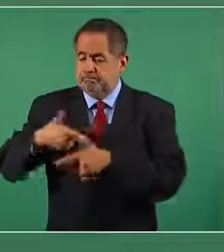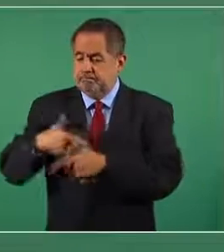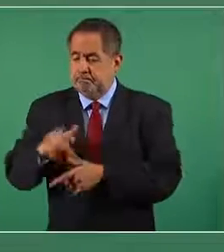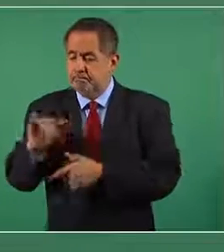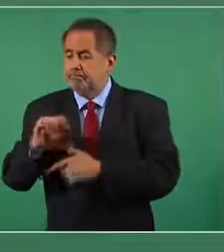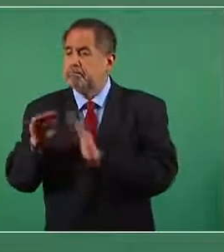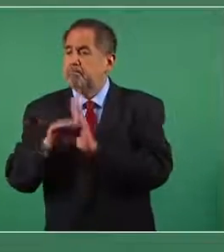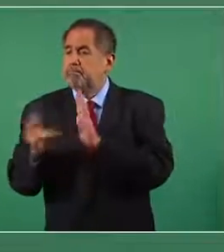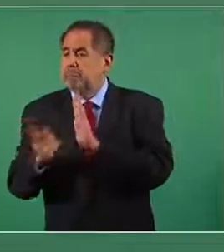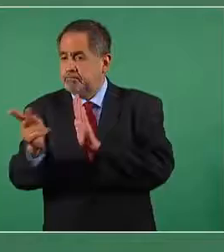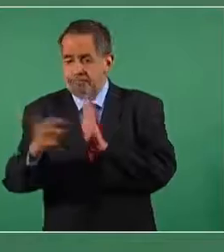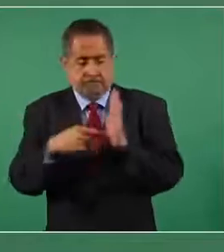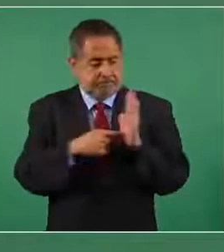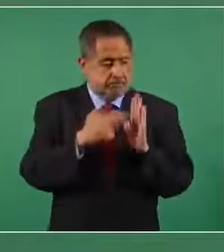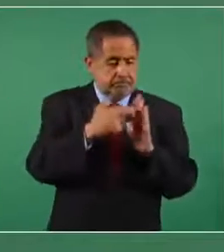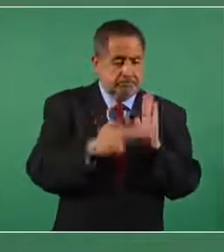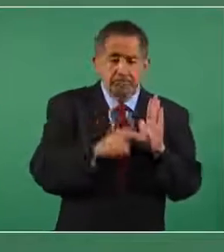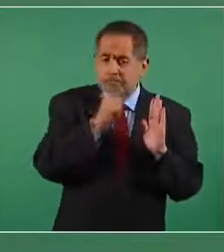Imagínense